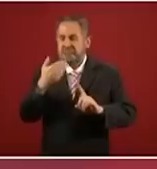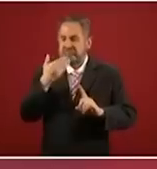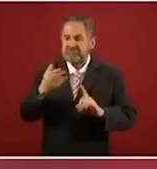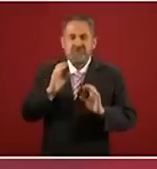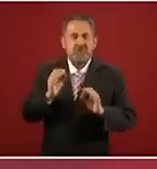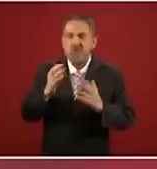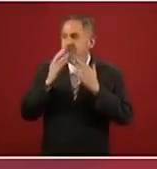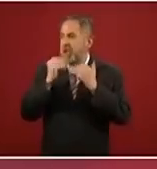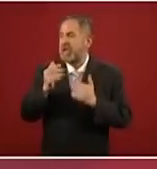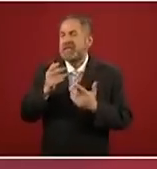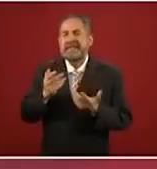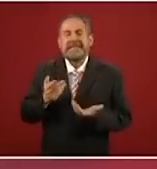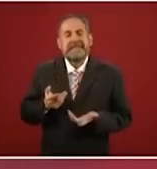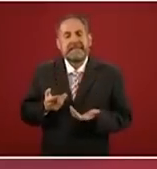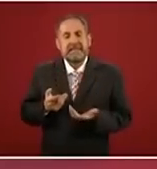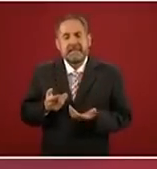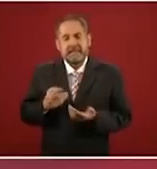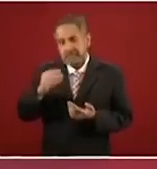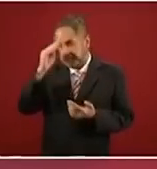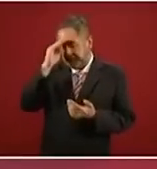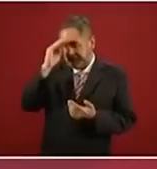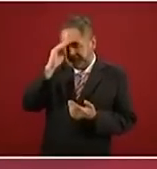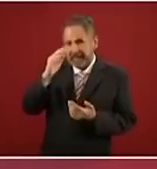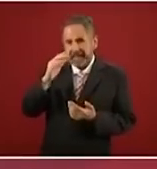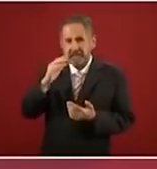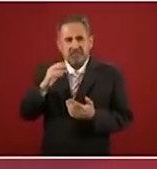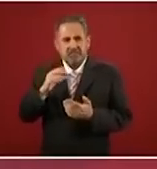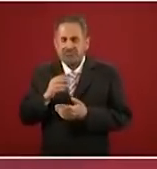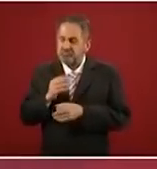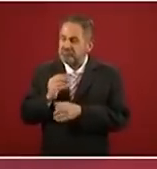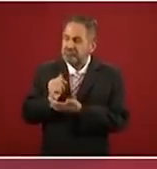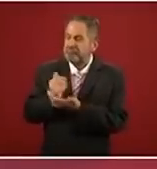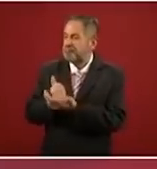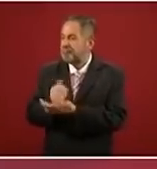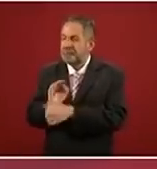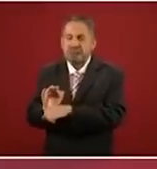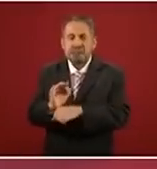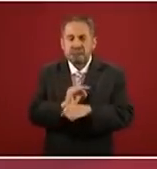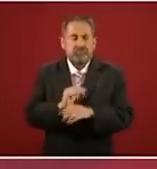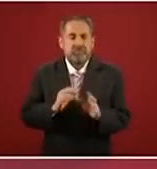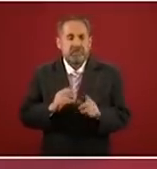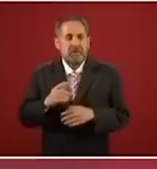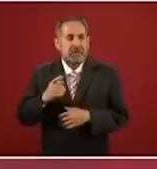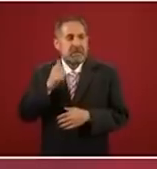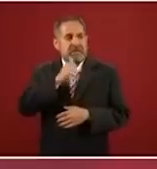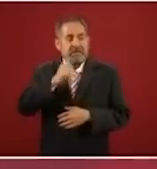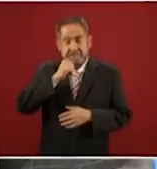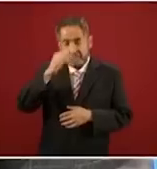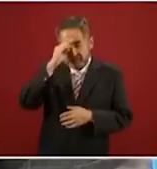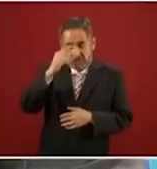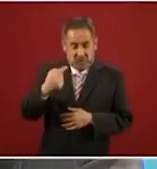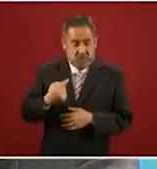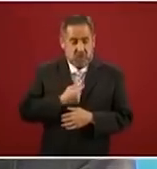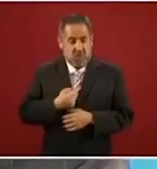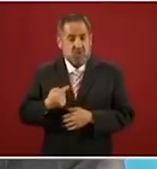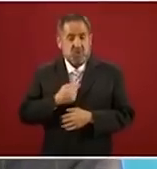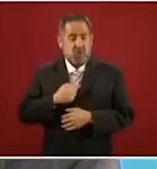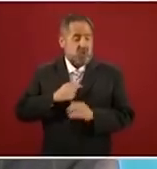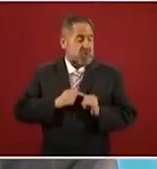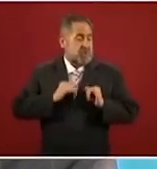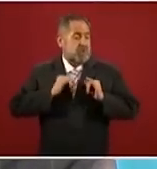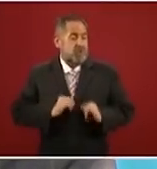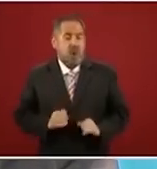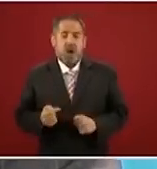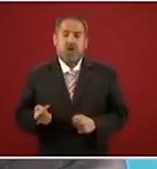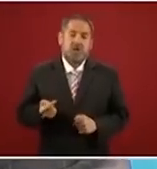forma de pensar individualista que debemos de cambiar hacia y una forma de